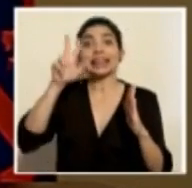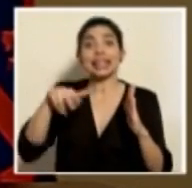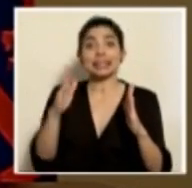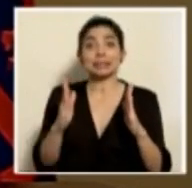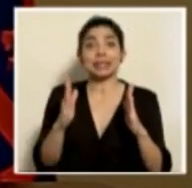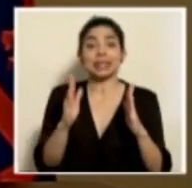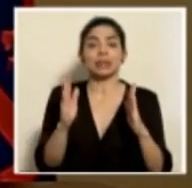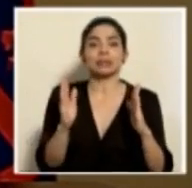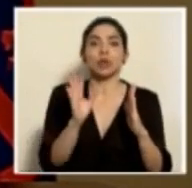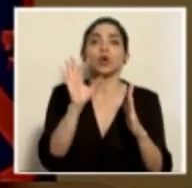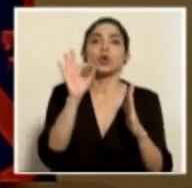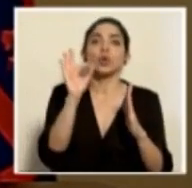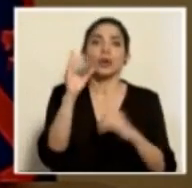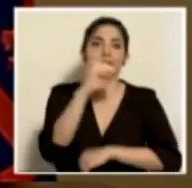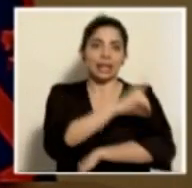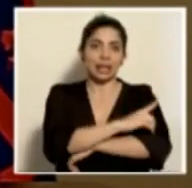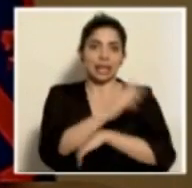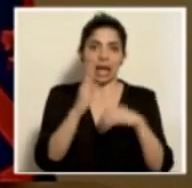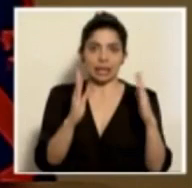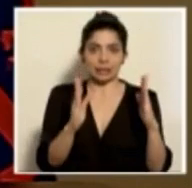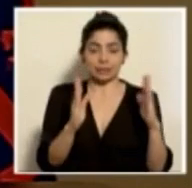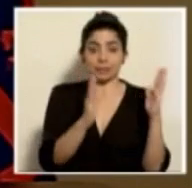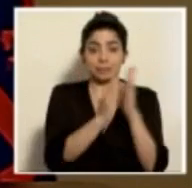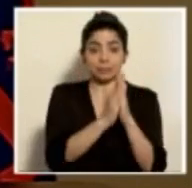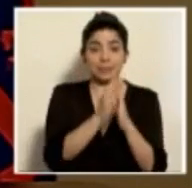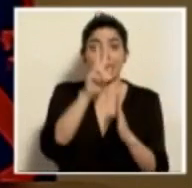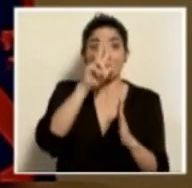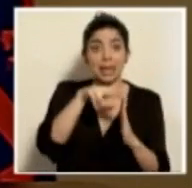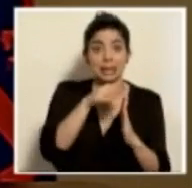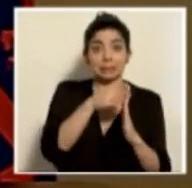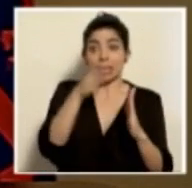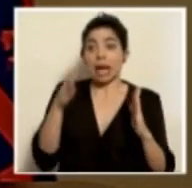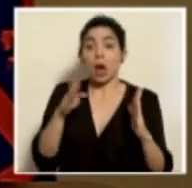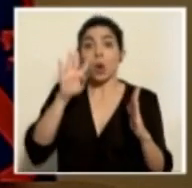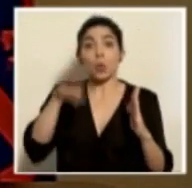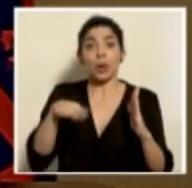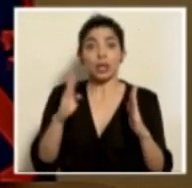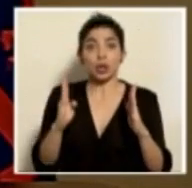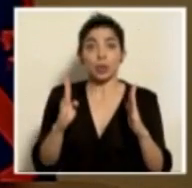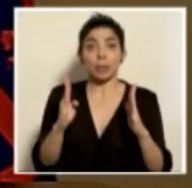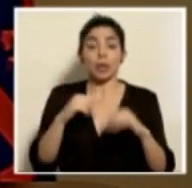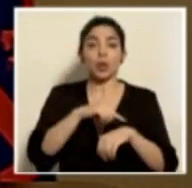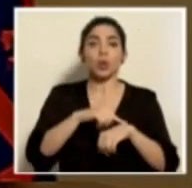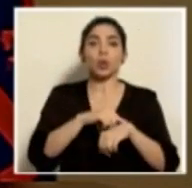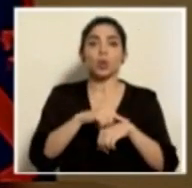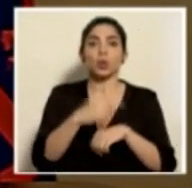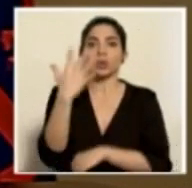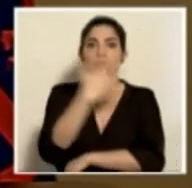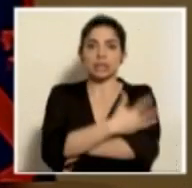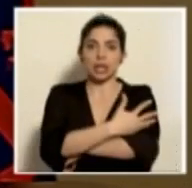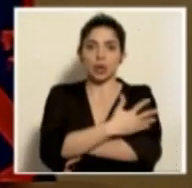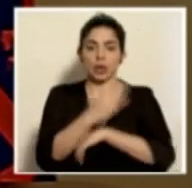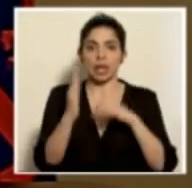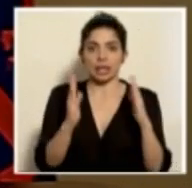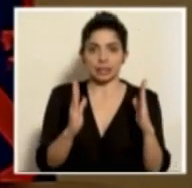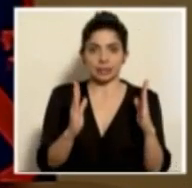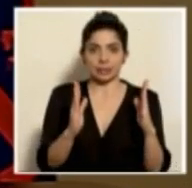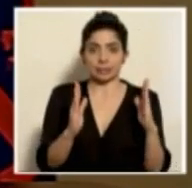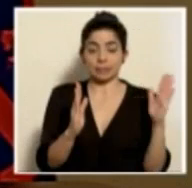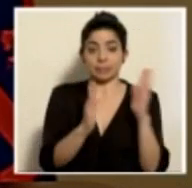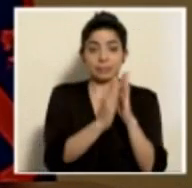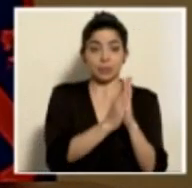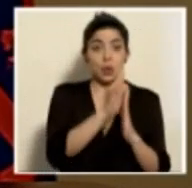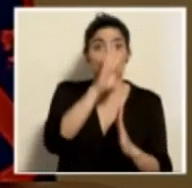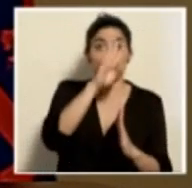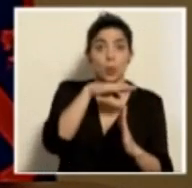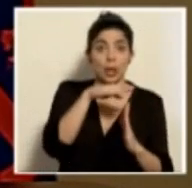duramos 9 días más. Para llegar a 4,000 pacientes, duramos 5 días. Y para llegar